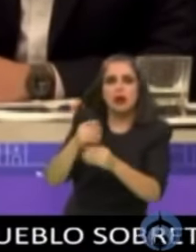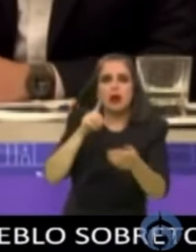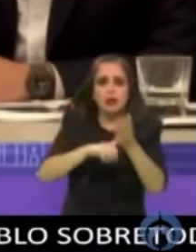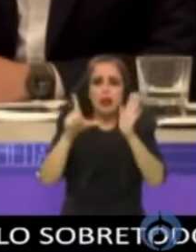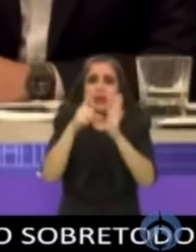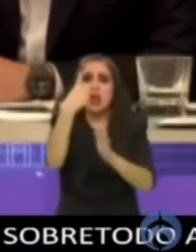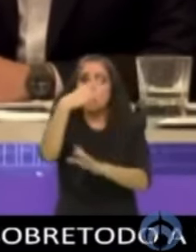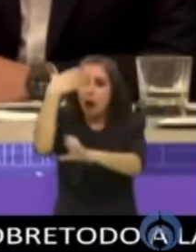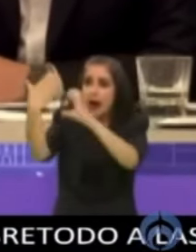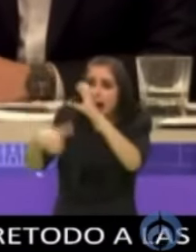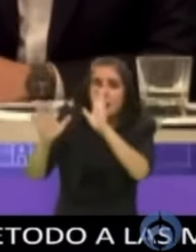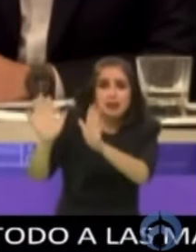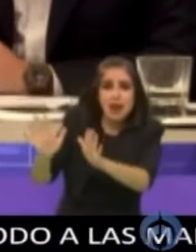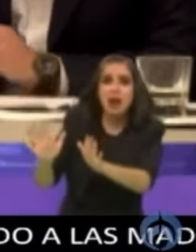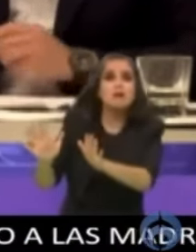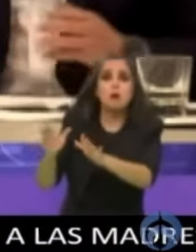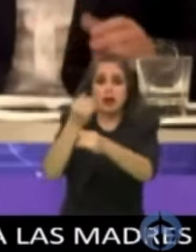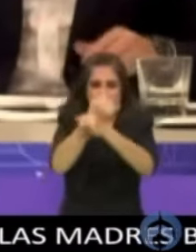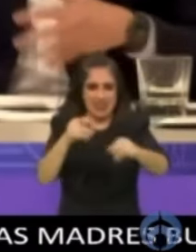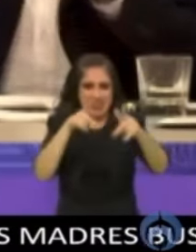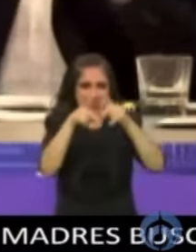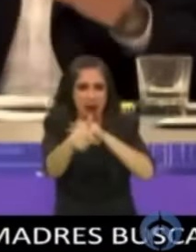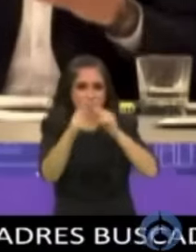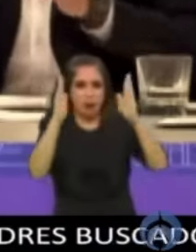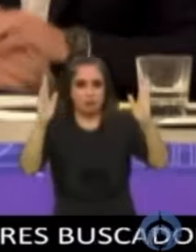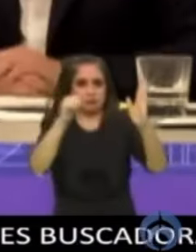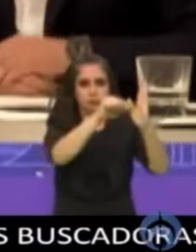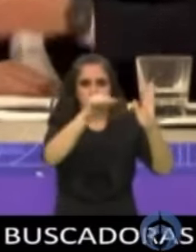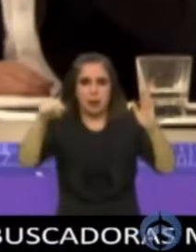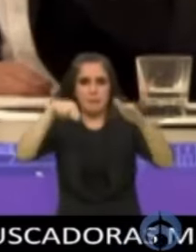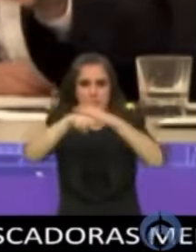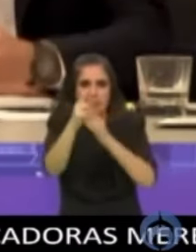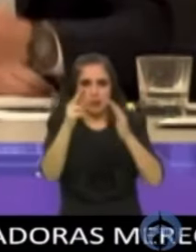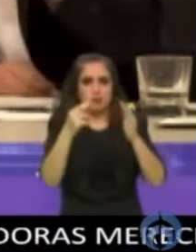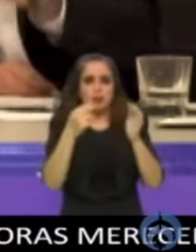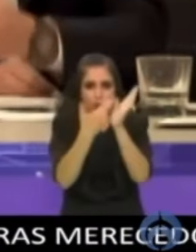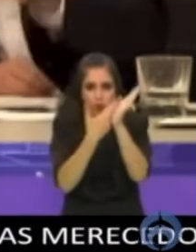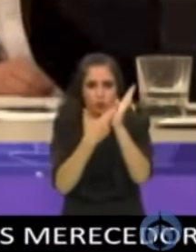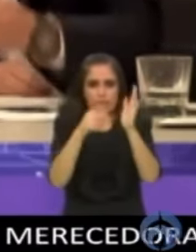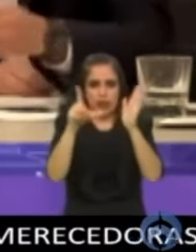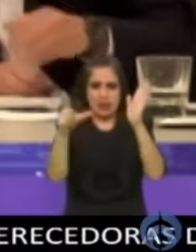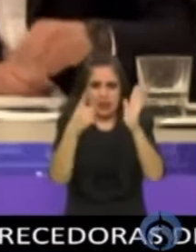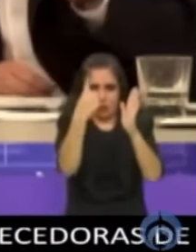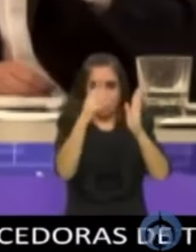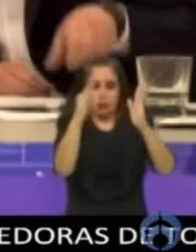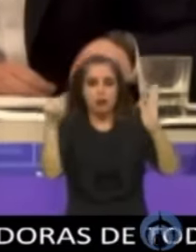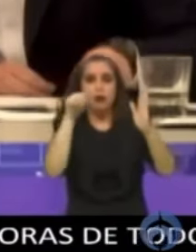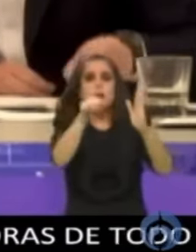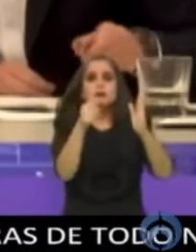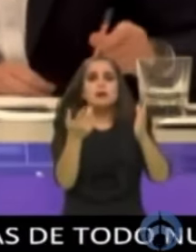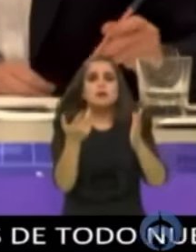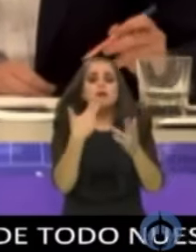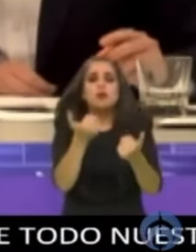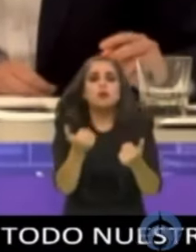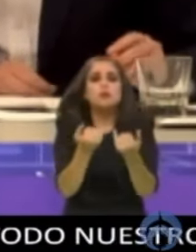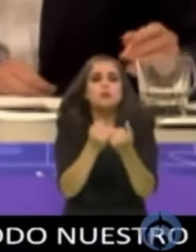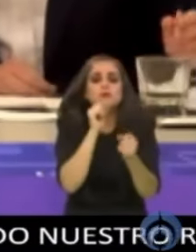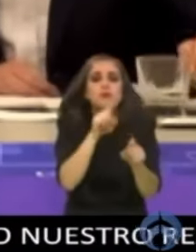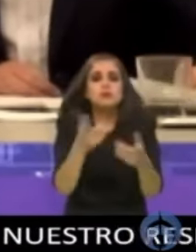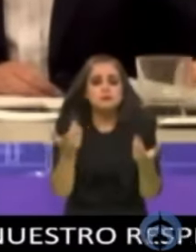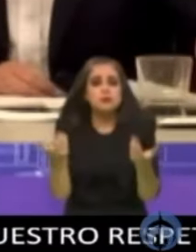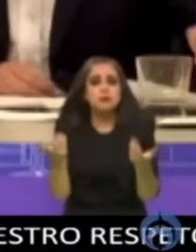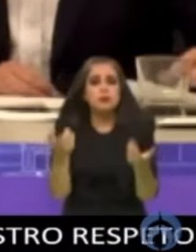debate. Desde luego que Clara Brugada tenía encima de ella la tarea pues muy difícil de